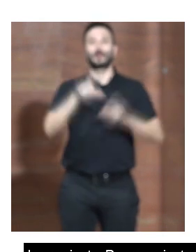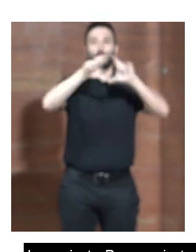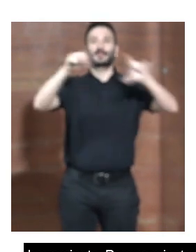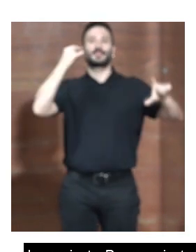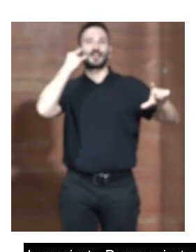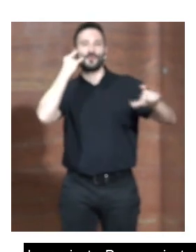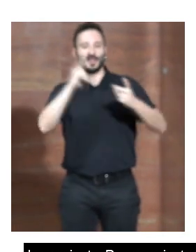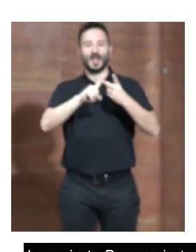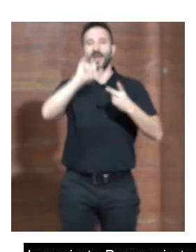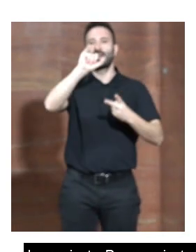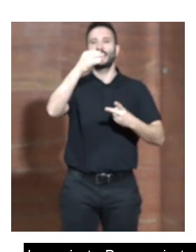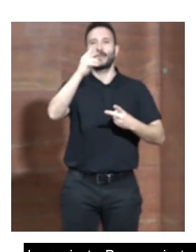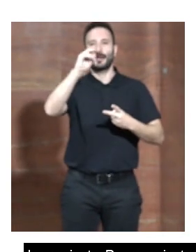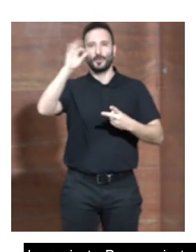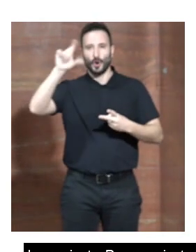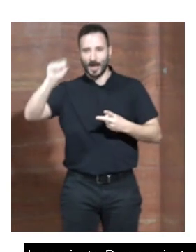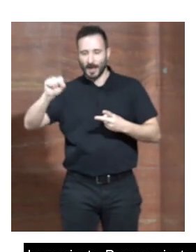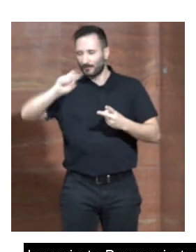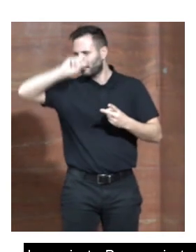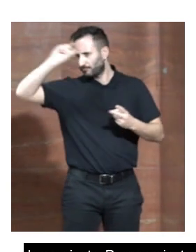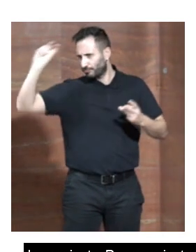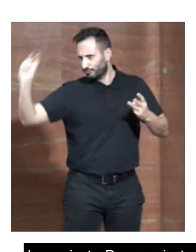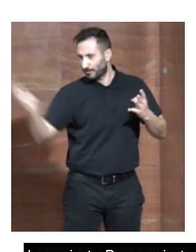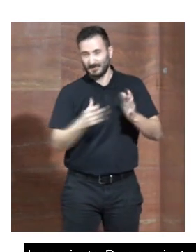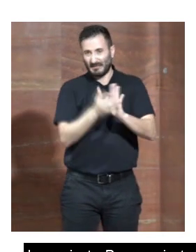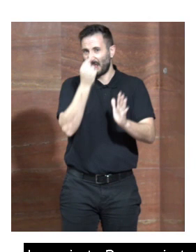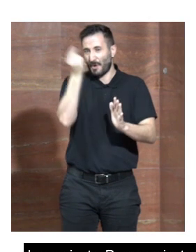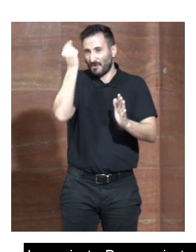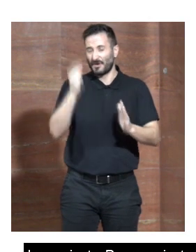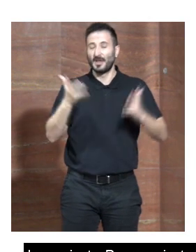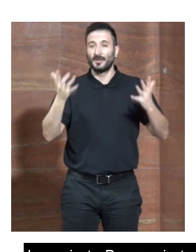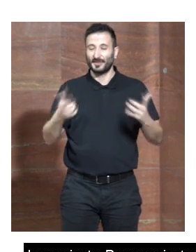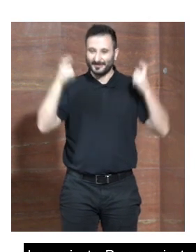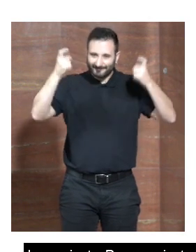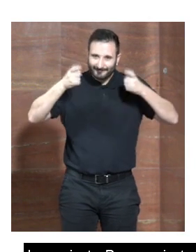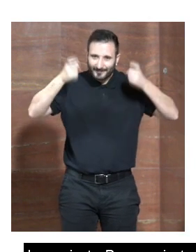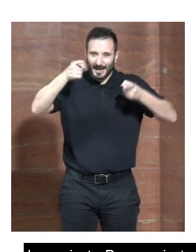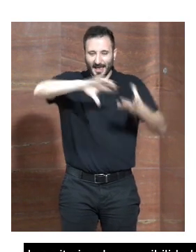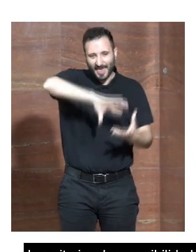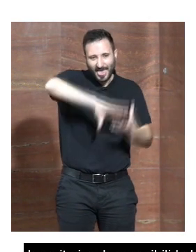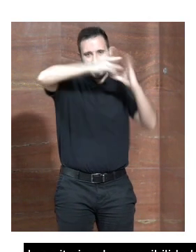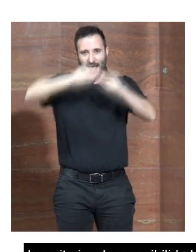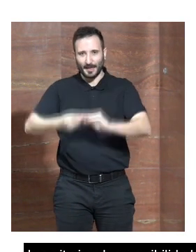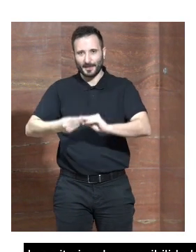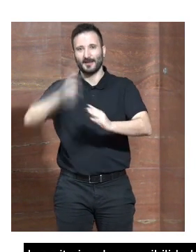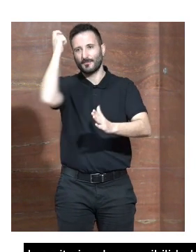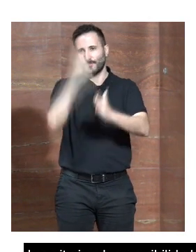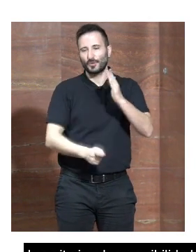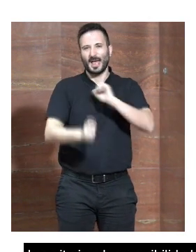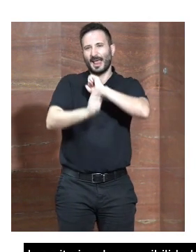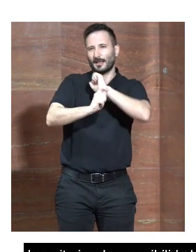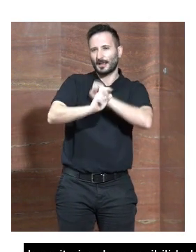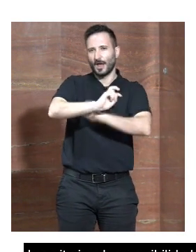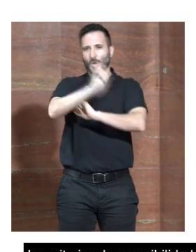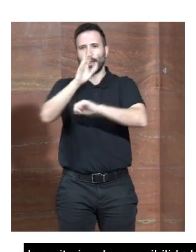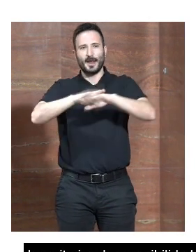un Iberdrola, que es una limosna. Había que abarcar y establecer otra estrategia